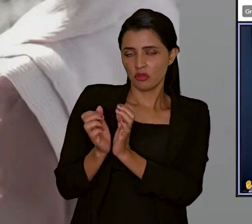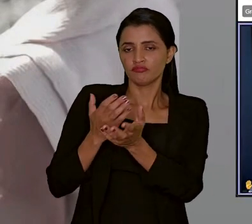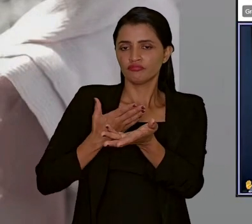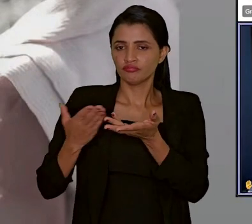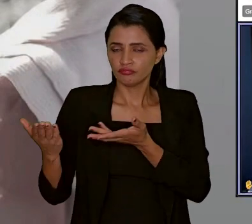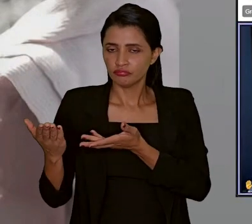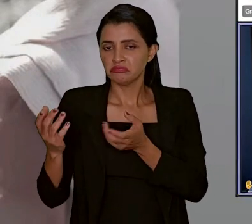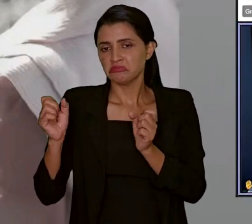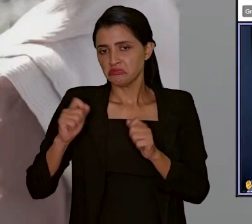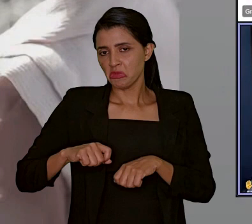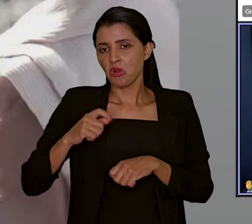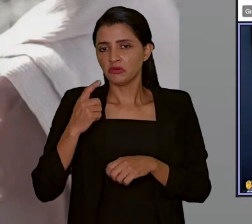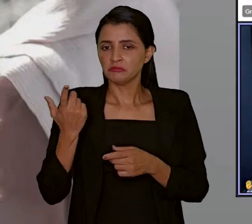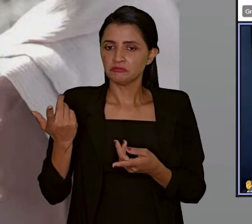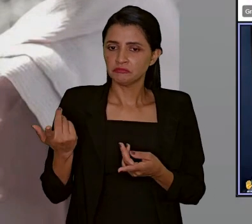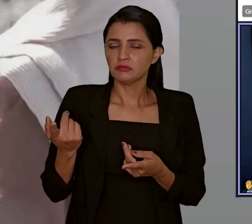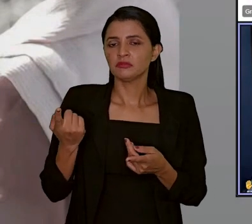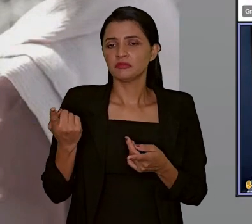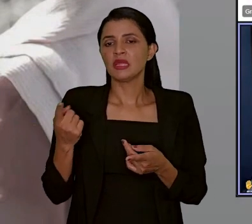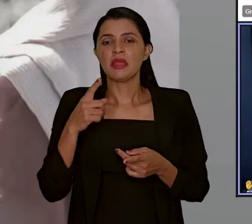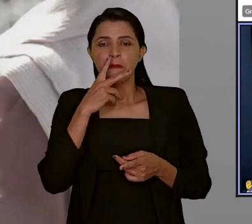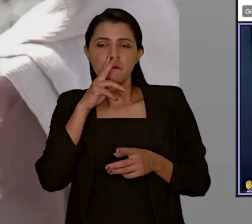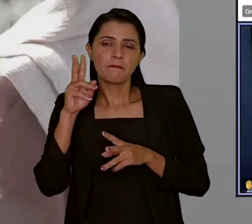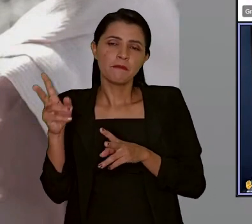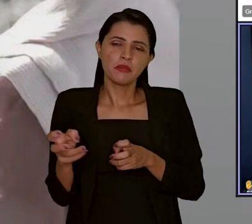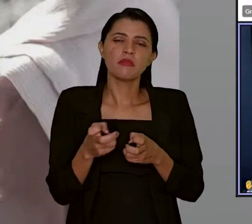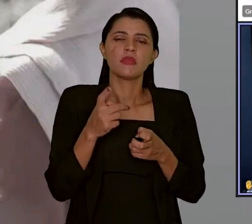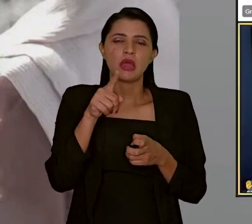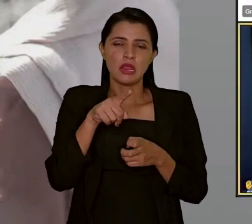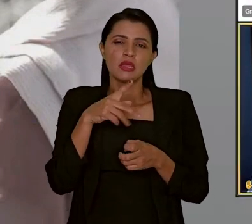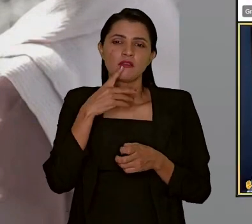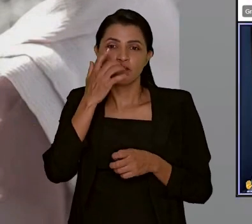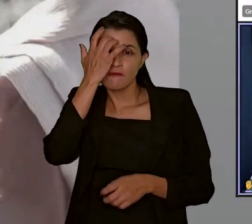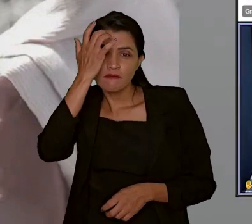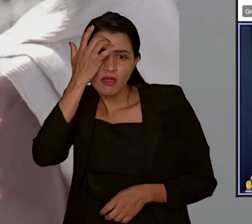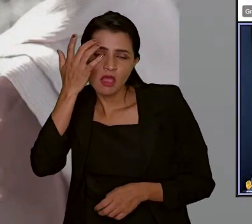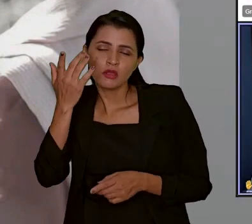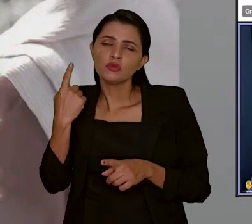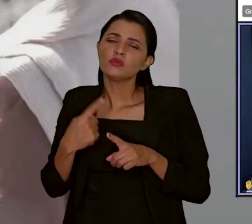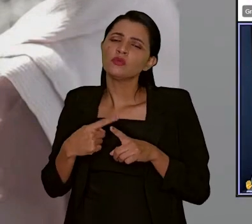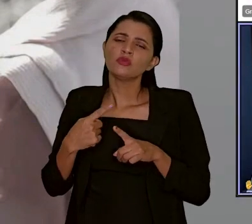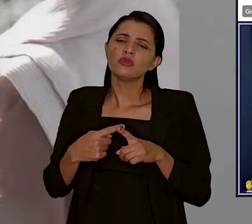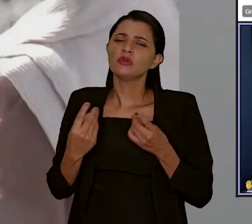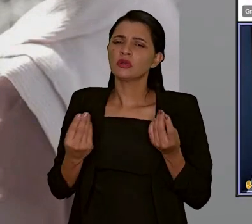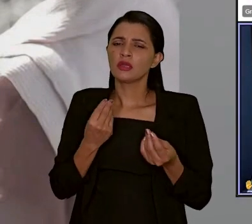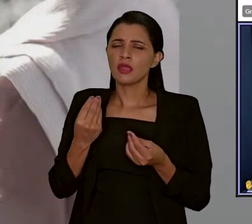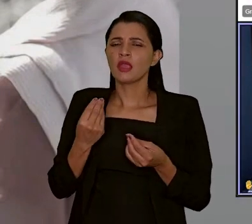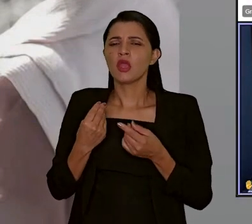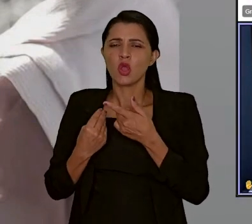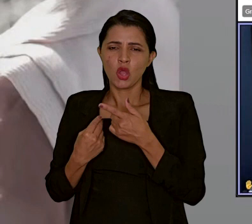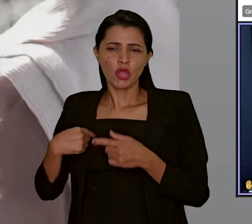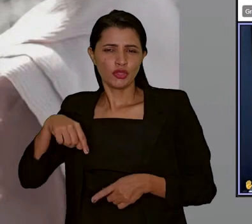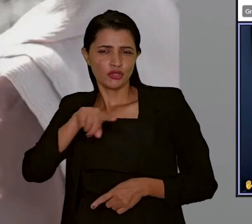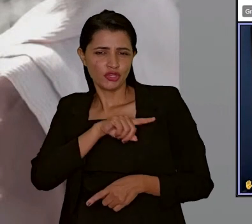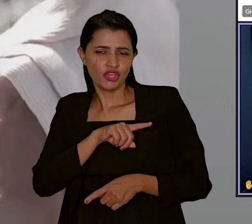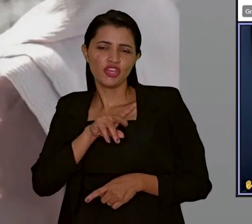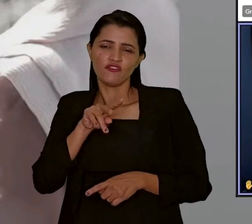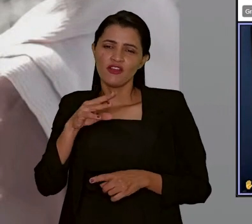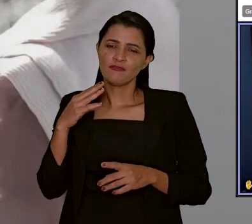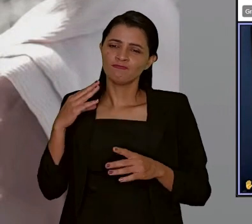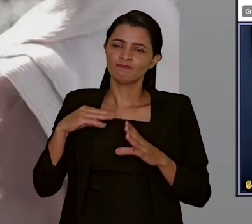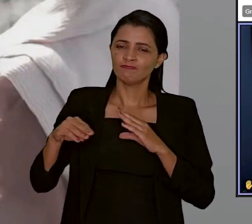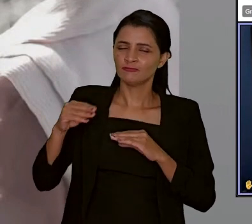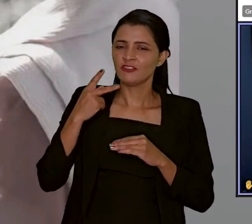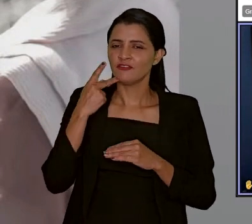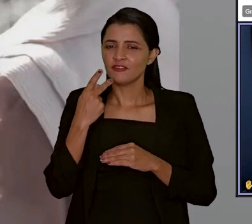red, que esa me parece que es la más fácil, porque nosotros vamos a hablar, ninguno de los dos pertenece